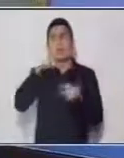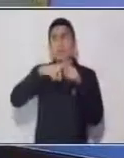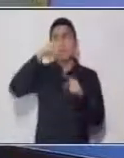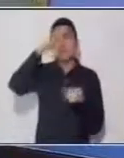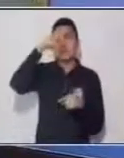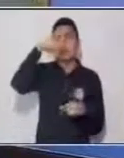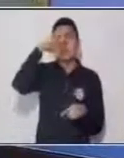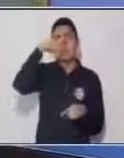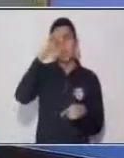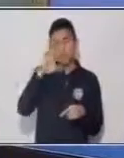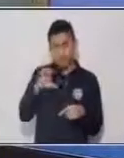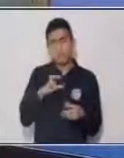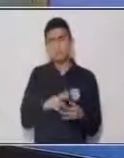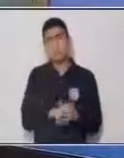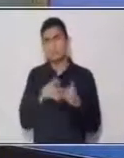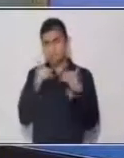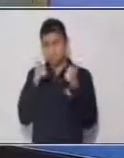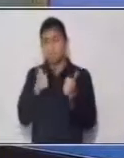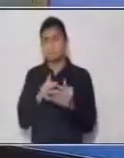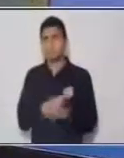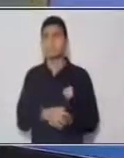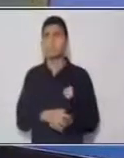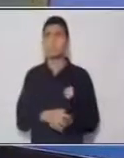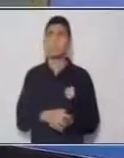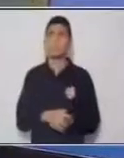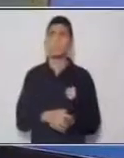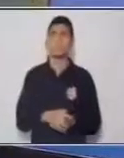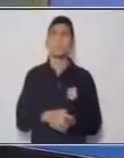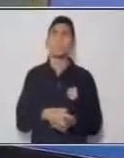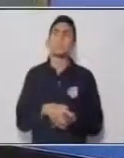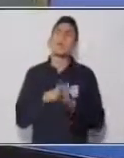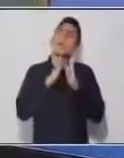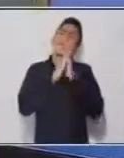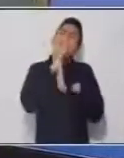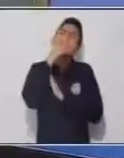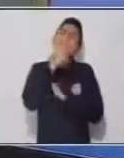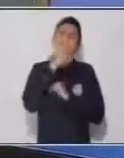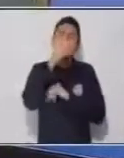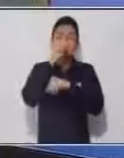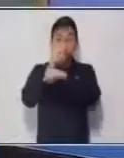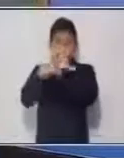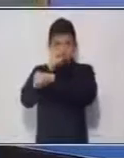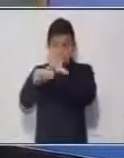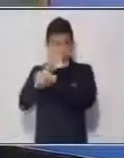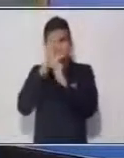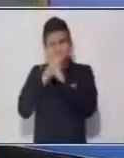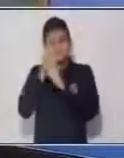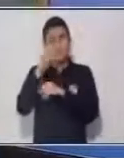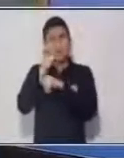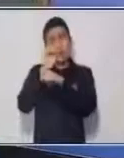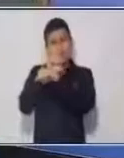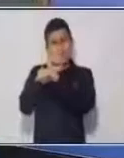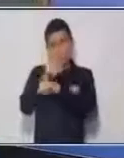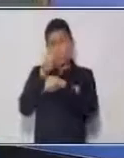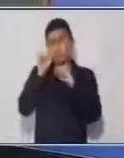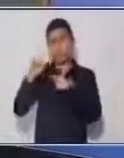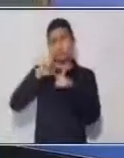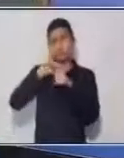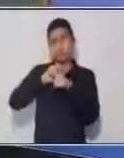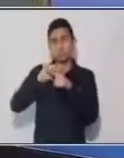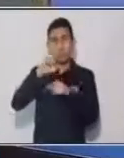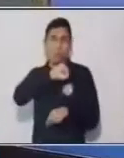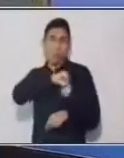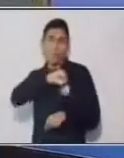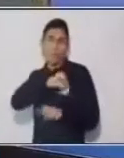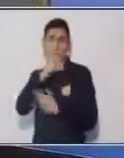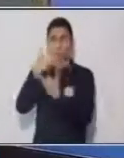exponentes. Muy bien. Entonces, te recomiendo siempre que platiques y que compartas con tus compañeros